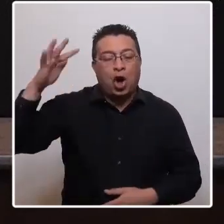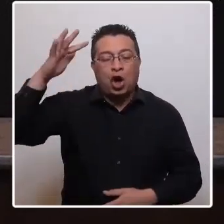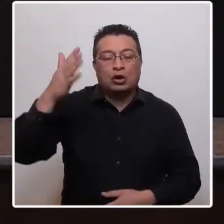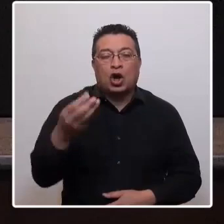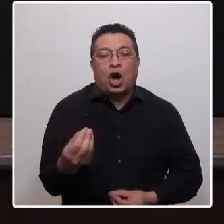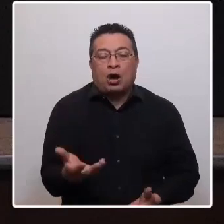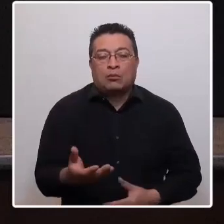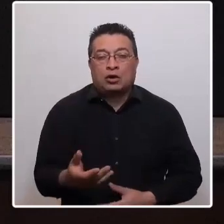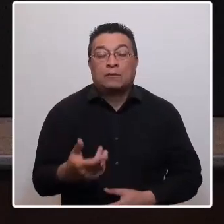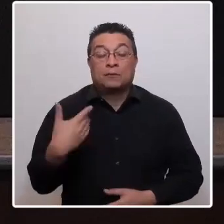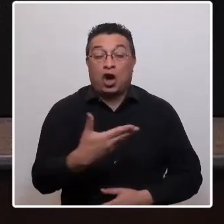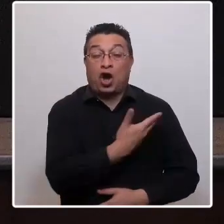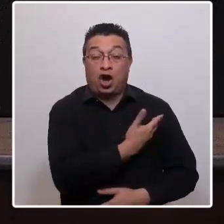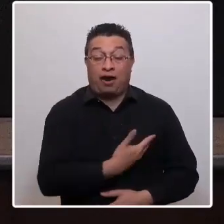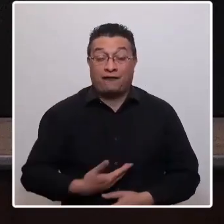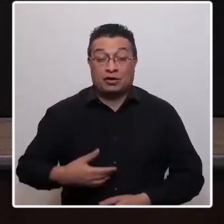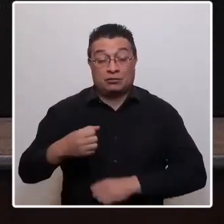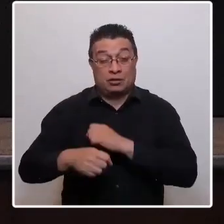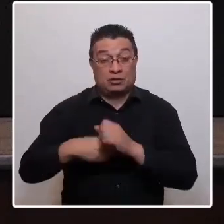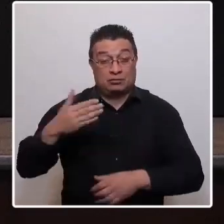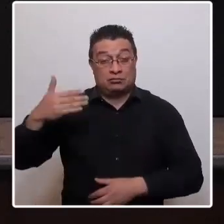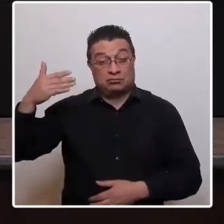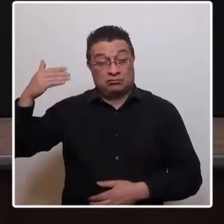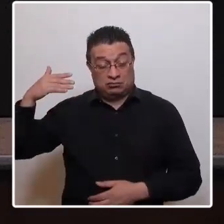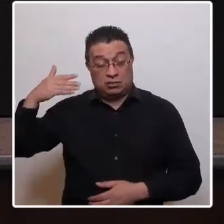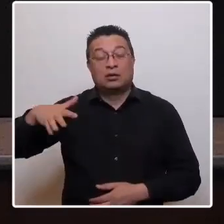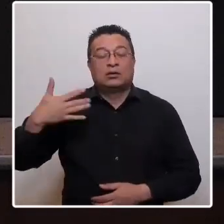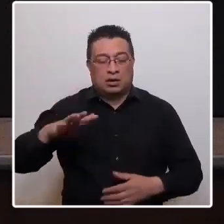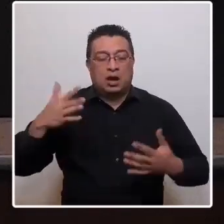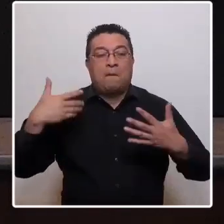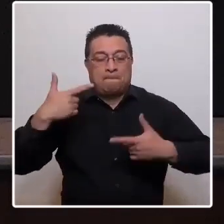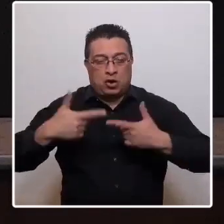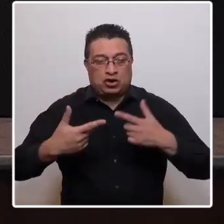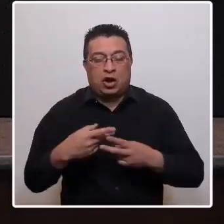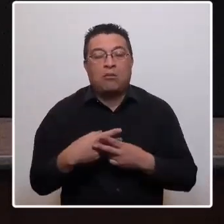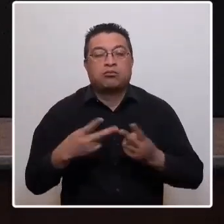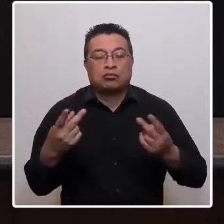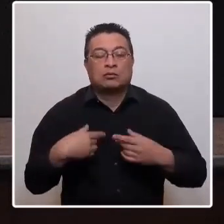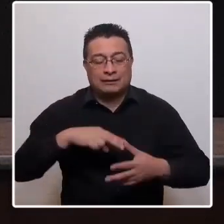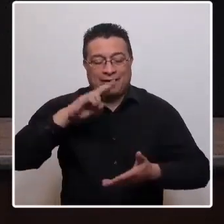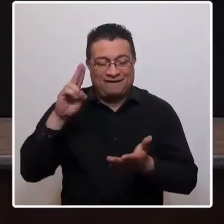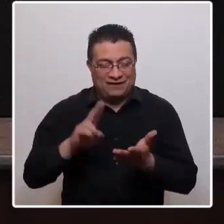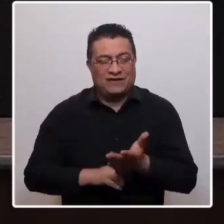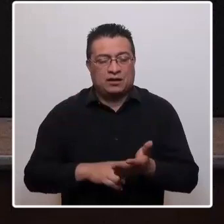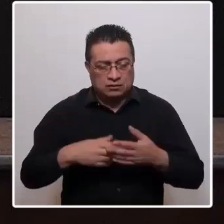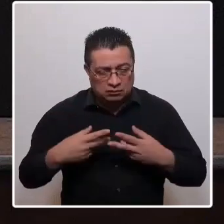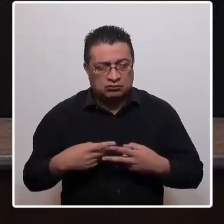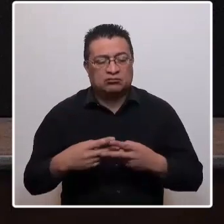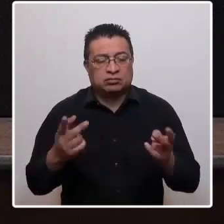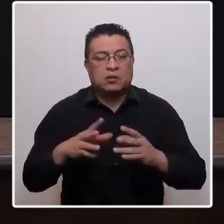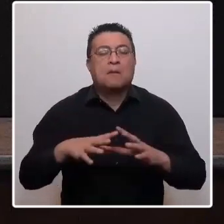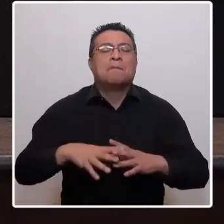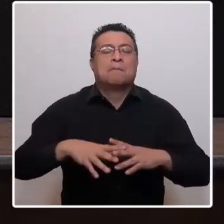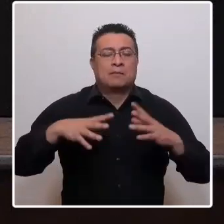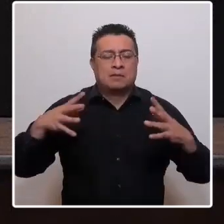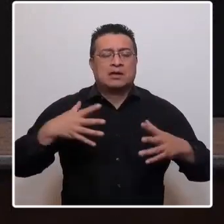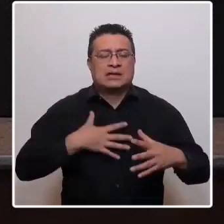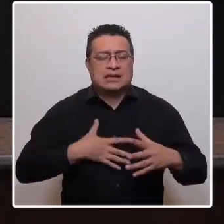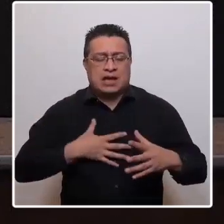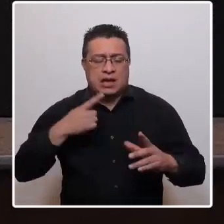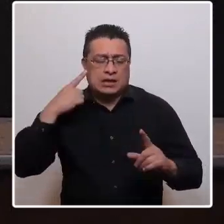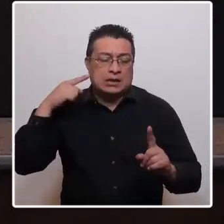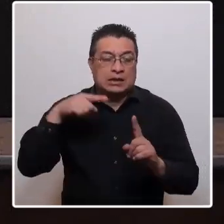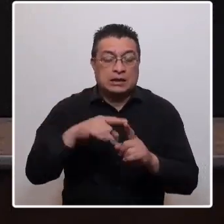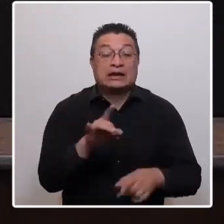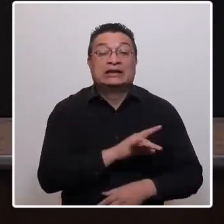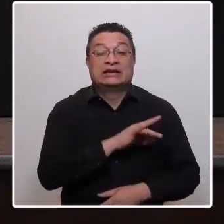Los gobiernos de las últimas décadas han practicado políticas públicas para hacer realidad una gran aspiración: